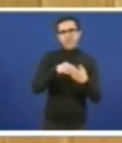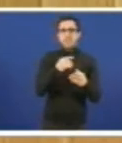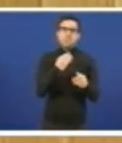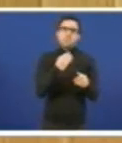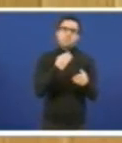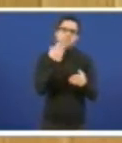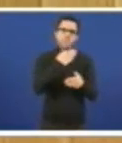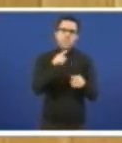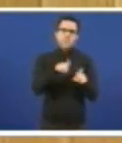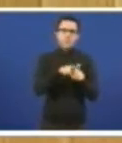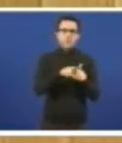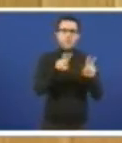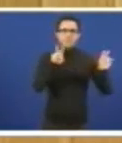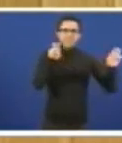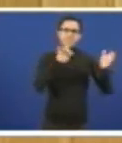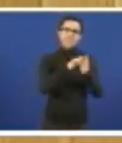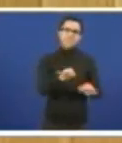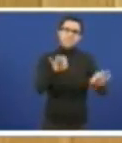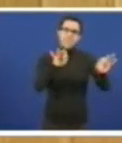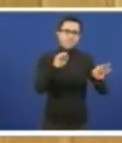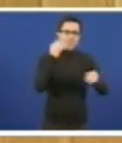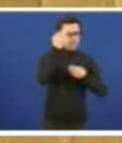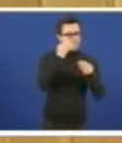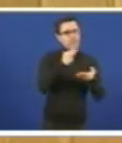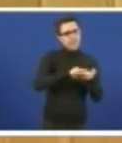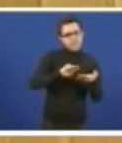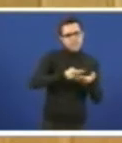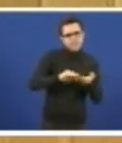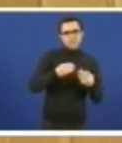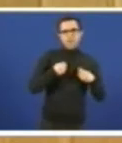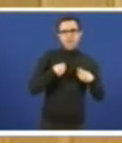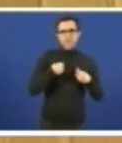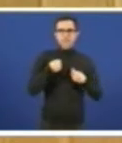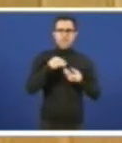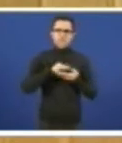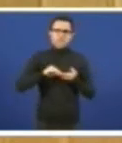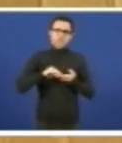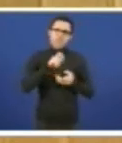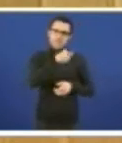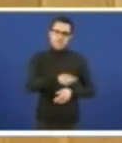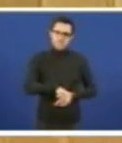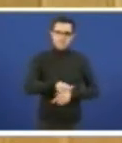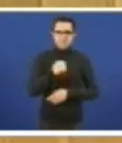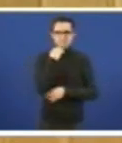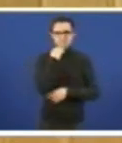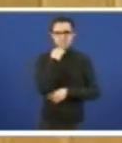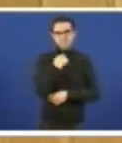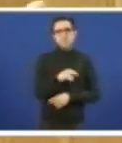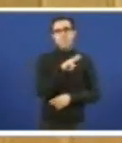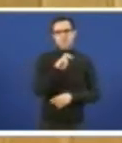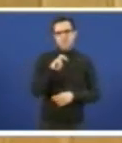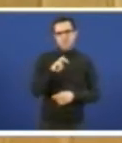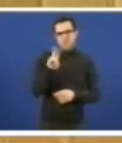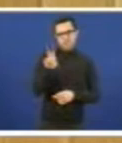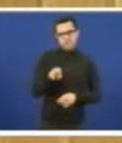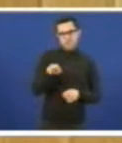o pensamento da nosa escritora, significativamente válidos onte como hoxe. E como pode ser o